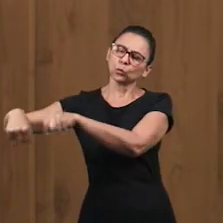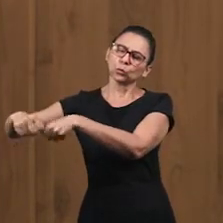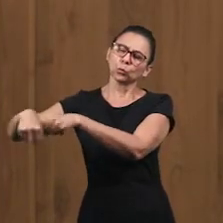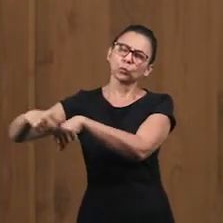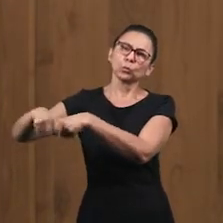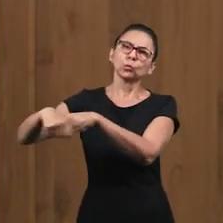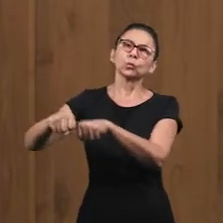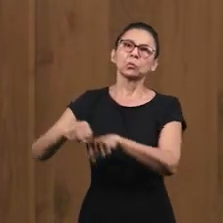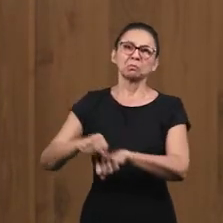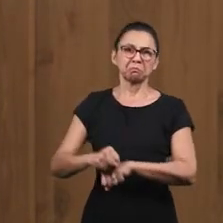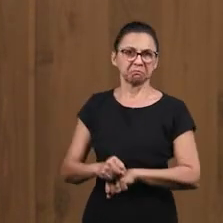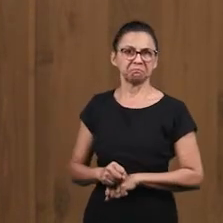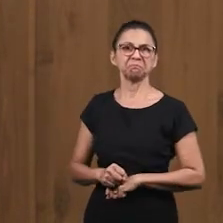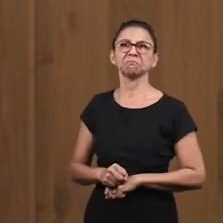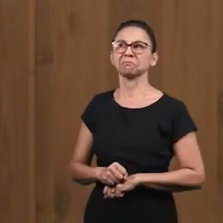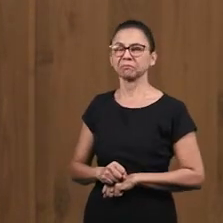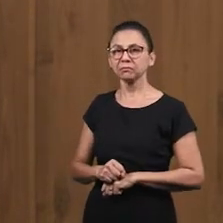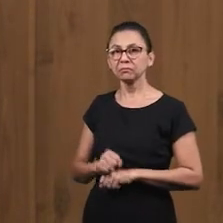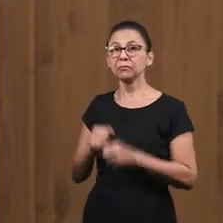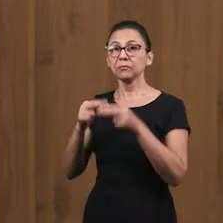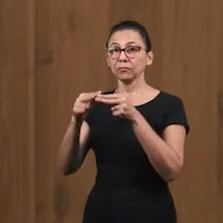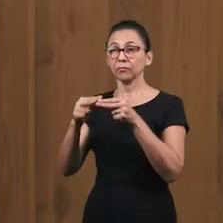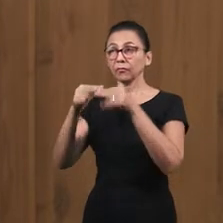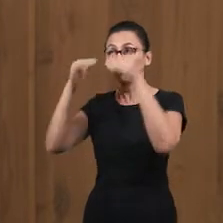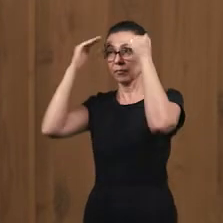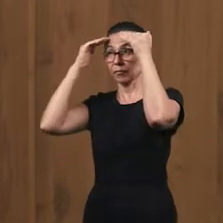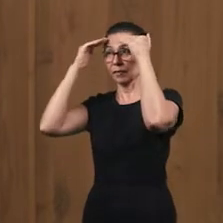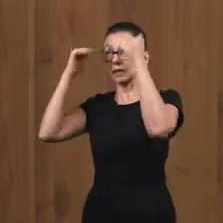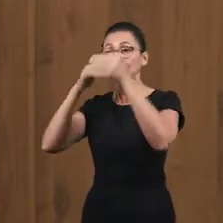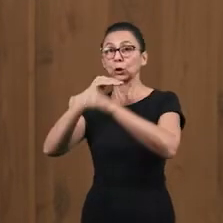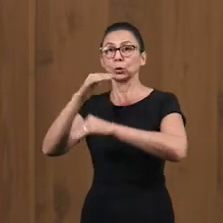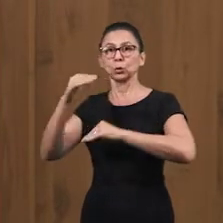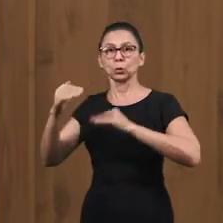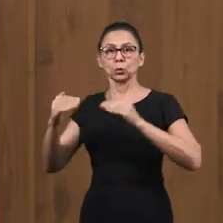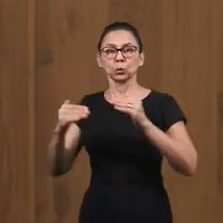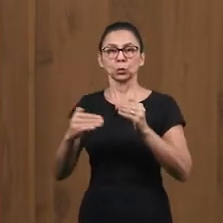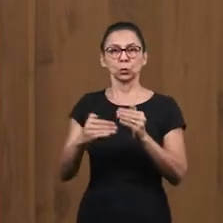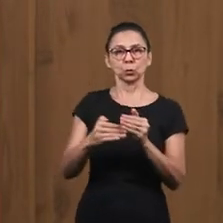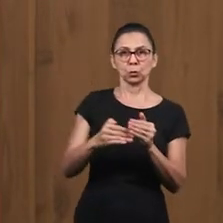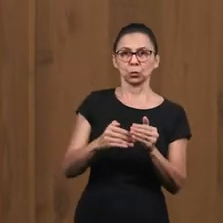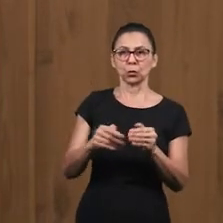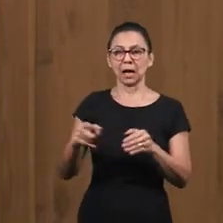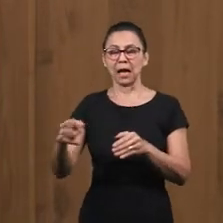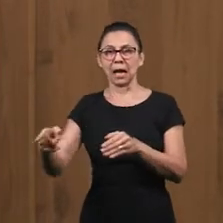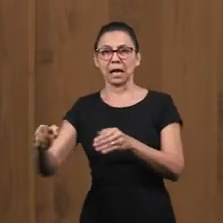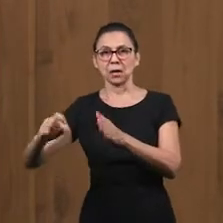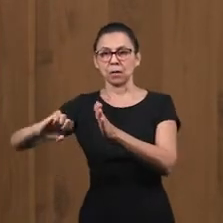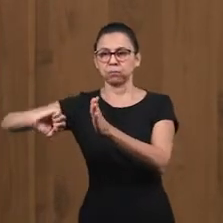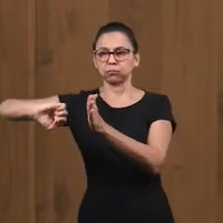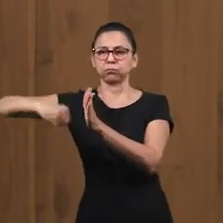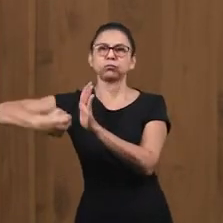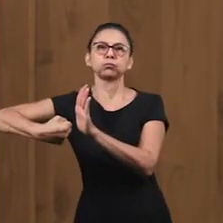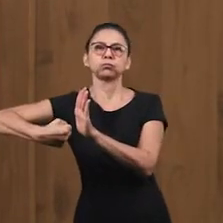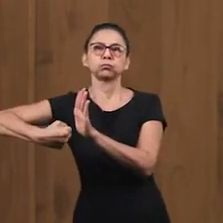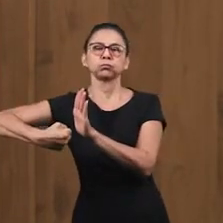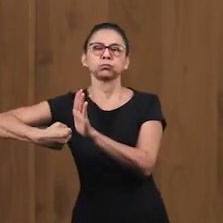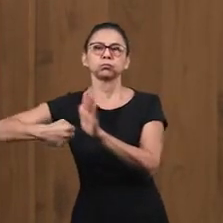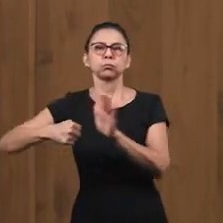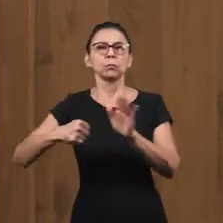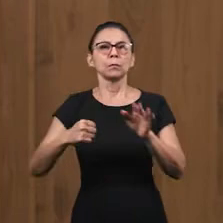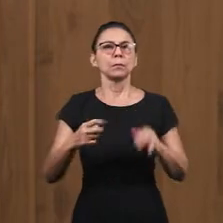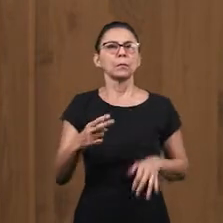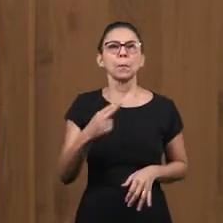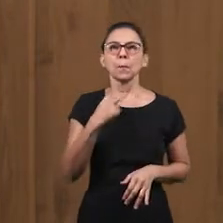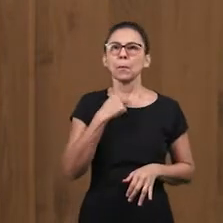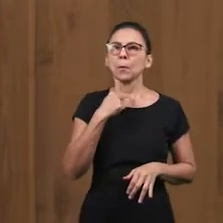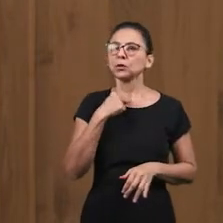todo conforme a lo que Dios mandó. Y entonces Dios cerró la puerta y ahora